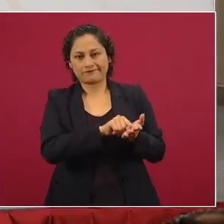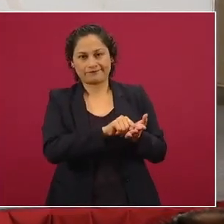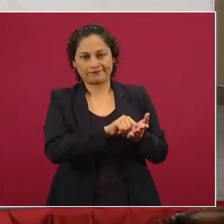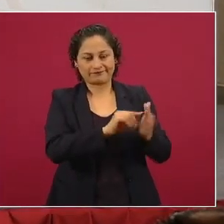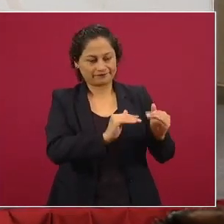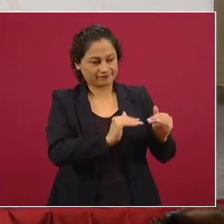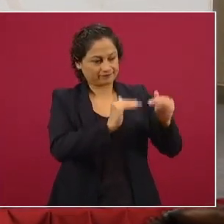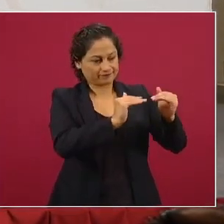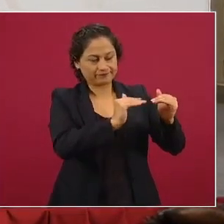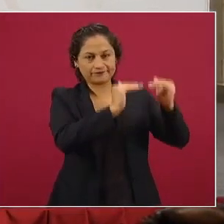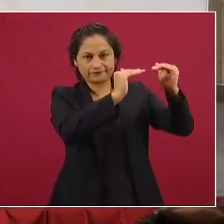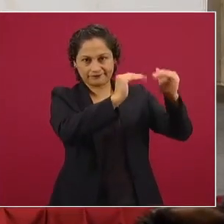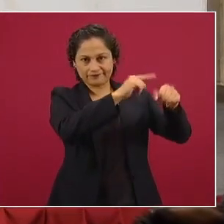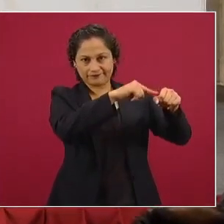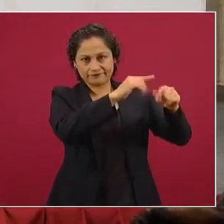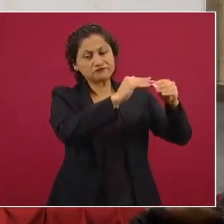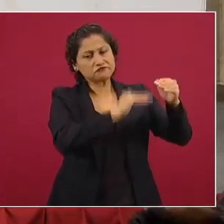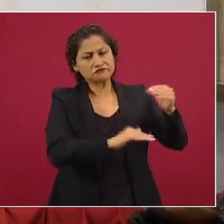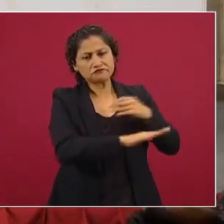Lo segundo